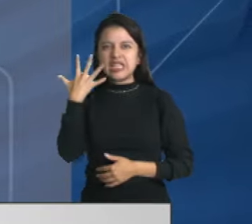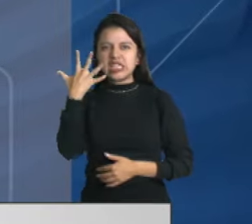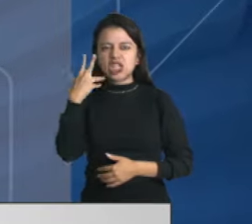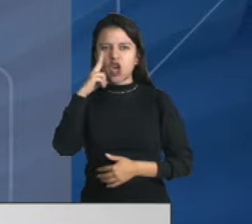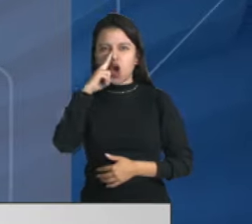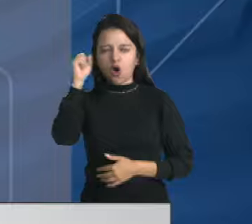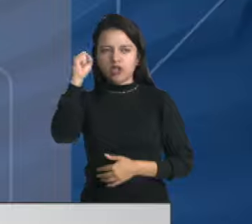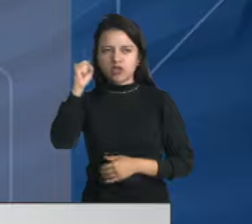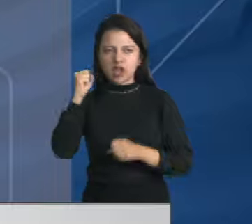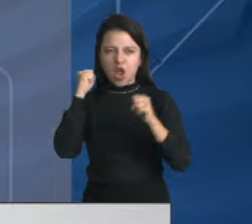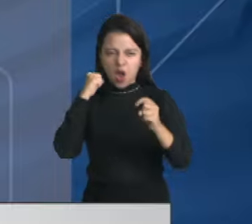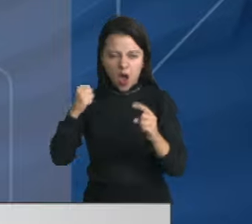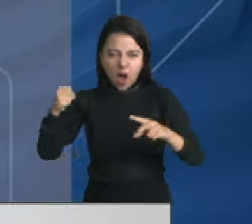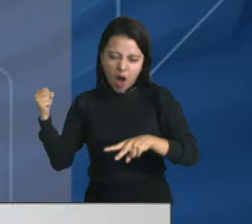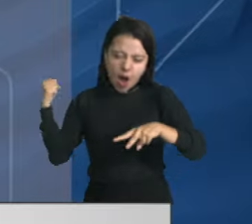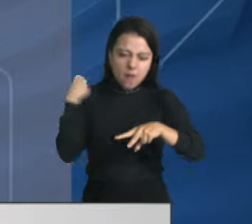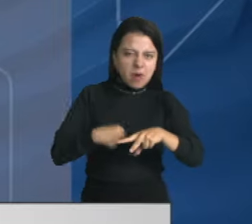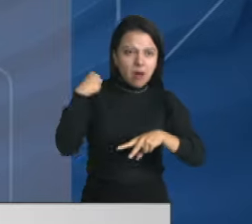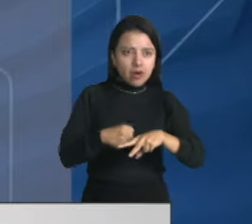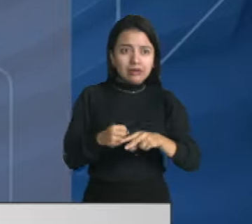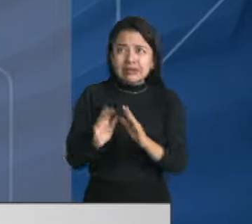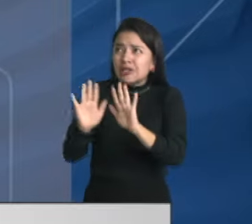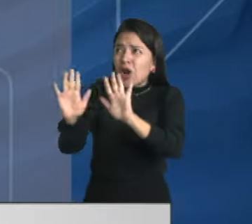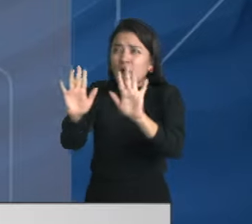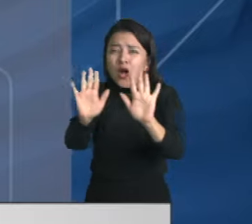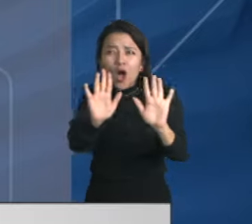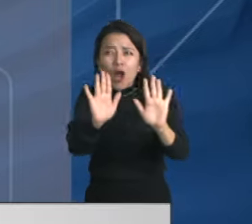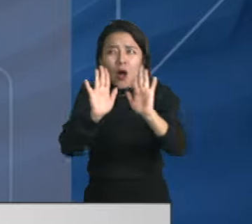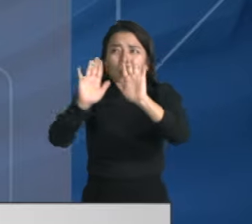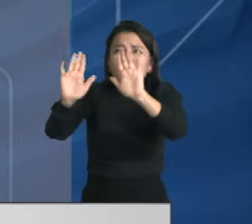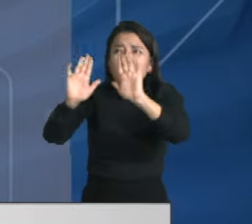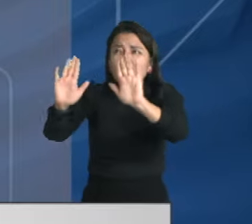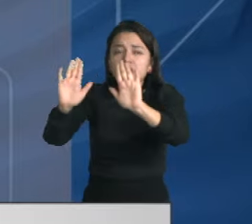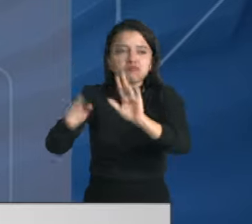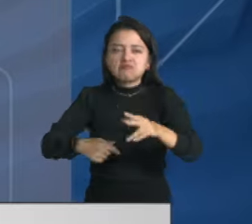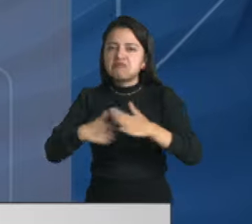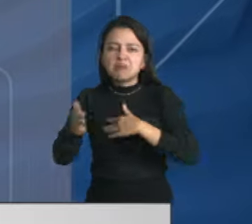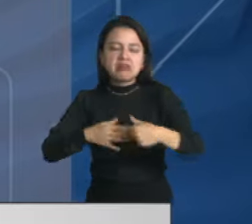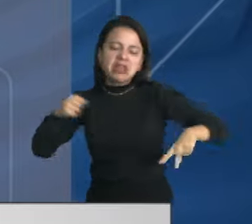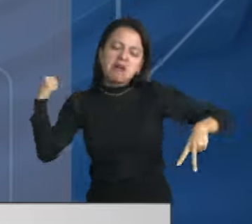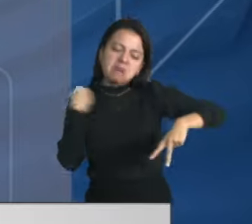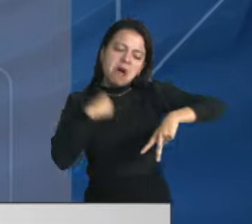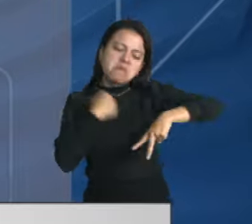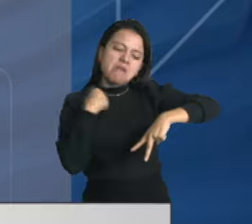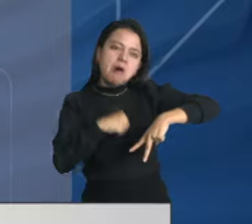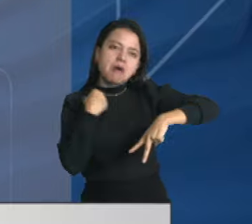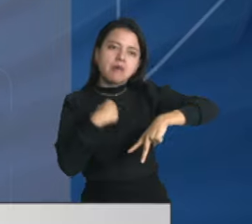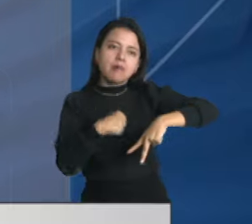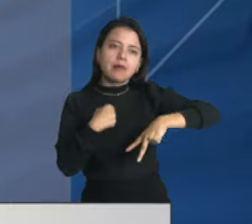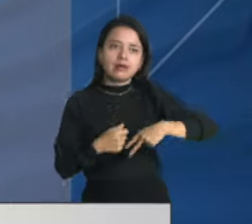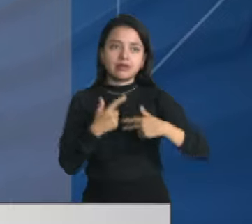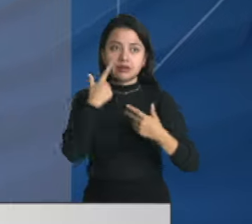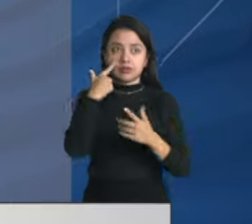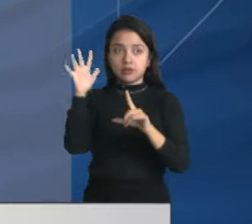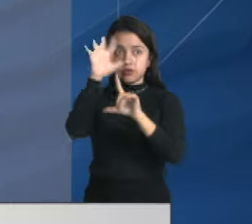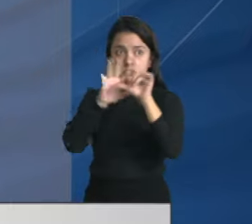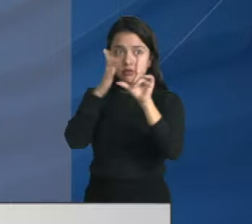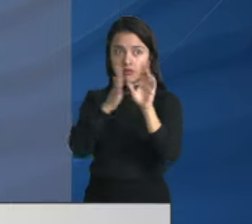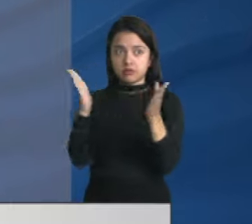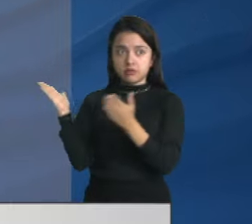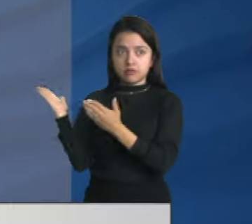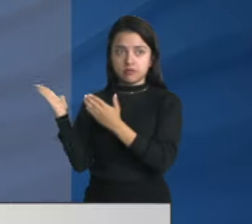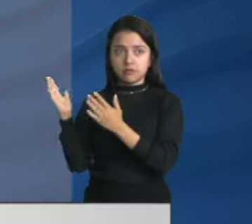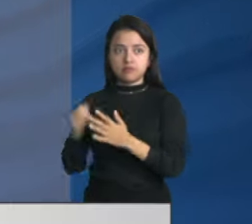lo reciben a golpes y a pesar de la clemencia que pedía, lo dejaron reducido en el suelo. La misma grabación capta cuando otros